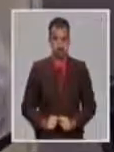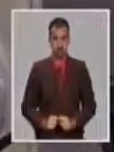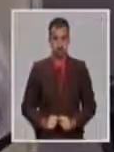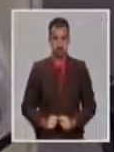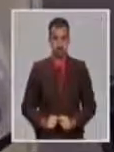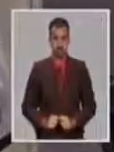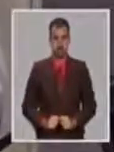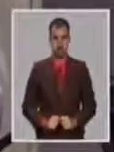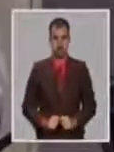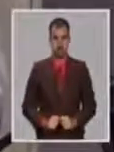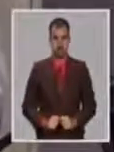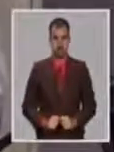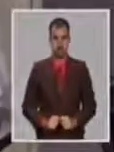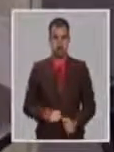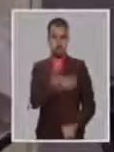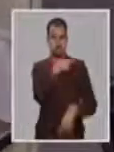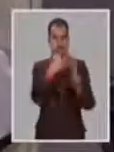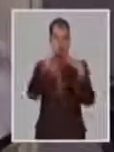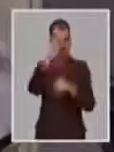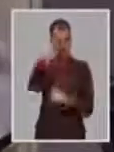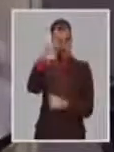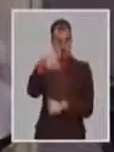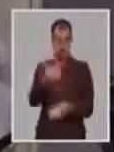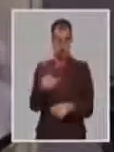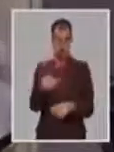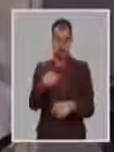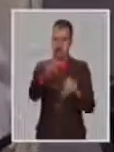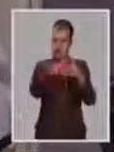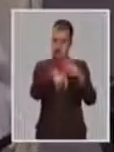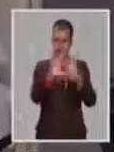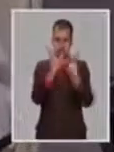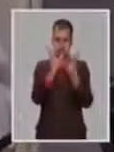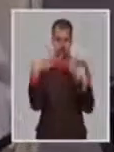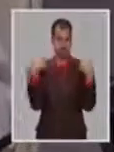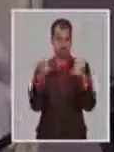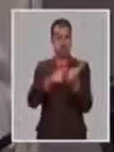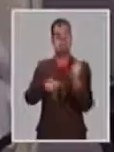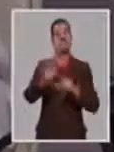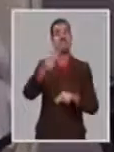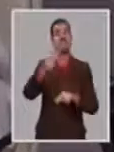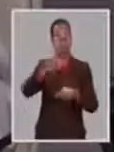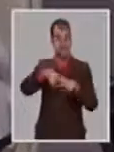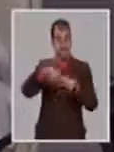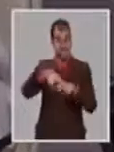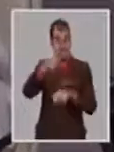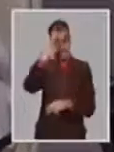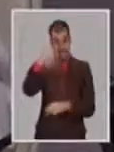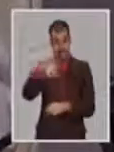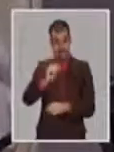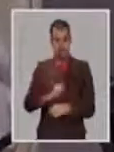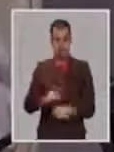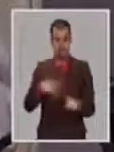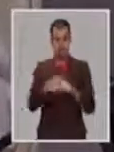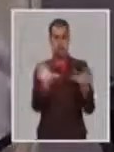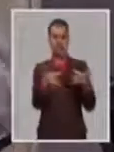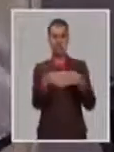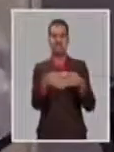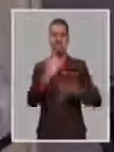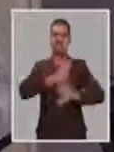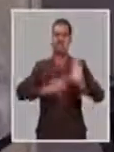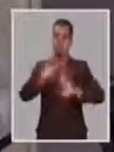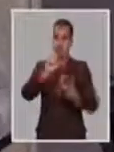la organización que nos ha proporcionado desde el Ministerio de Salud Pública, la Dirección Provincial de Salud de La Habana, el Consejo de Defensa